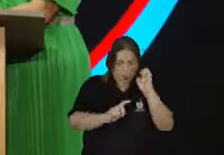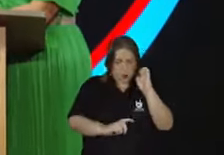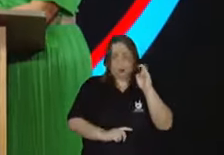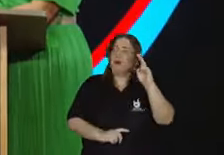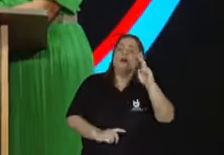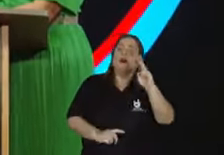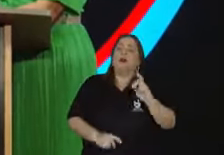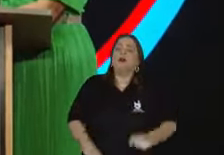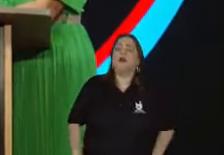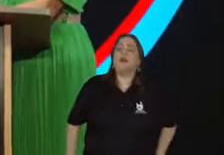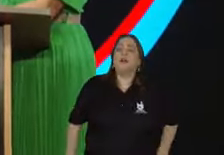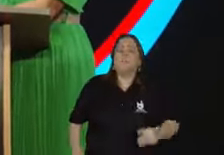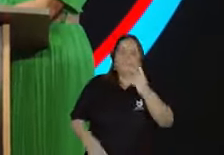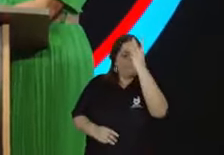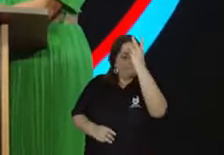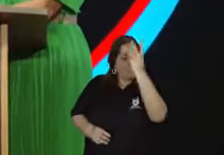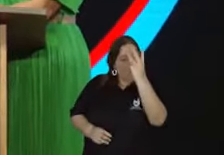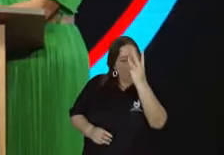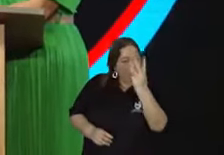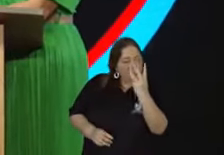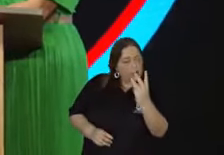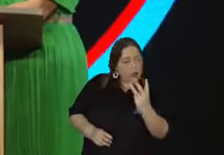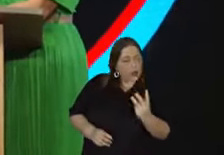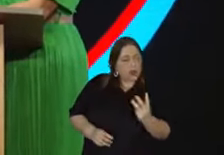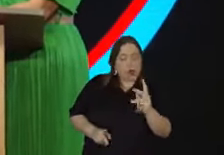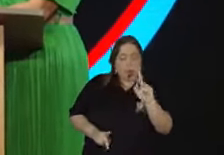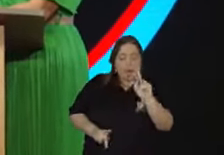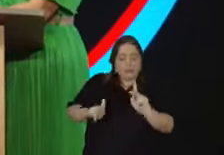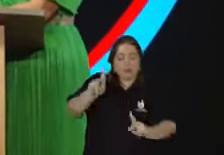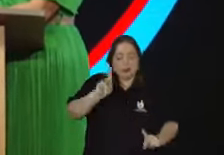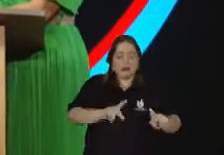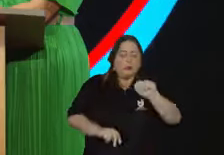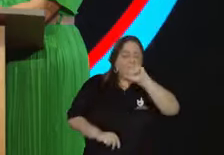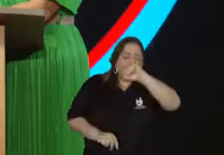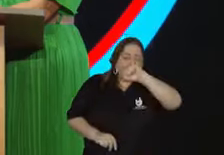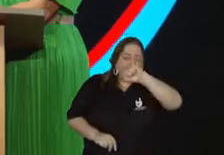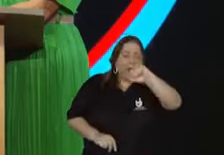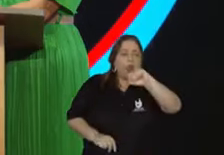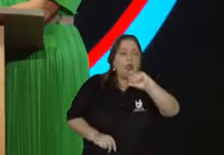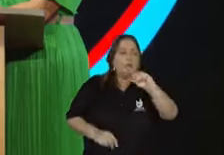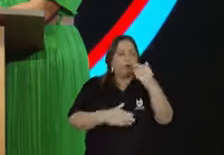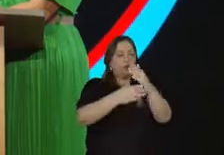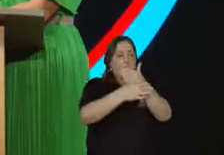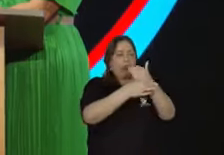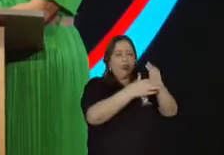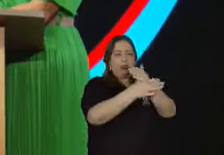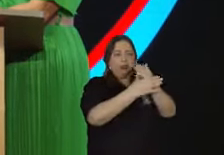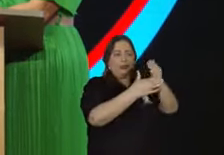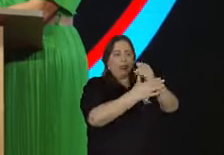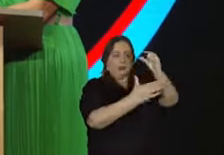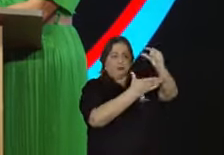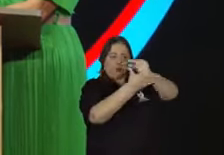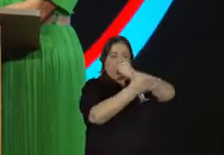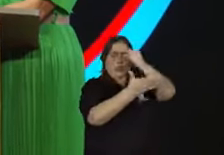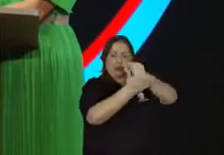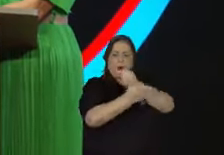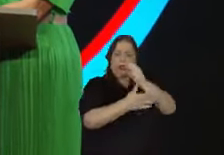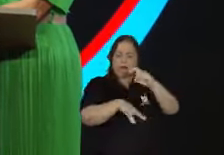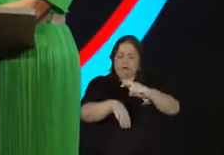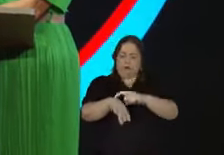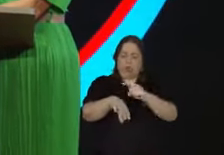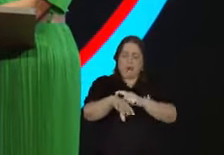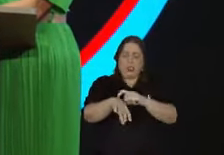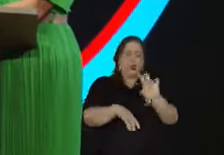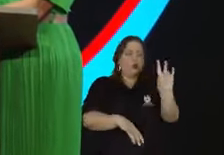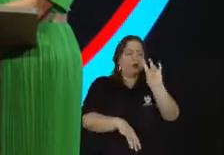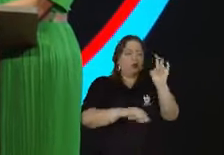miércoles les invito a aquellos que aman evangelizar, a aquellos que le aman llevar la palabra de Dios, Todos los miércoles a las 7 de la mañana